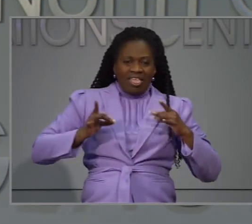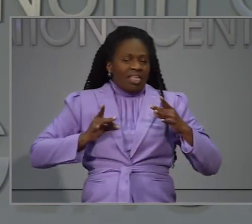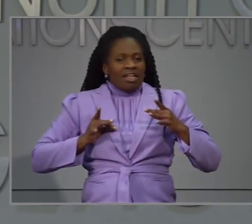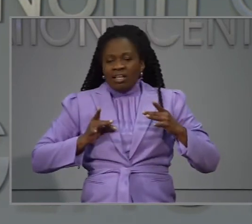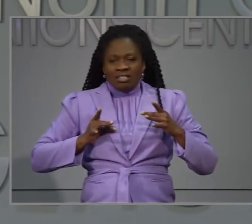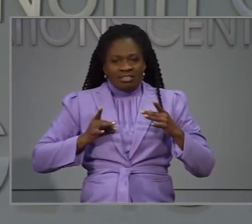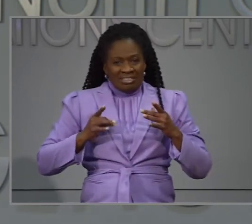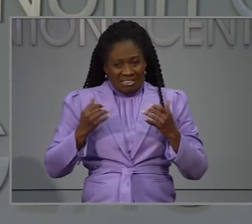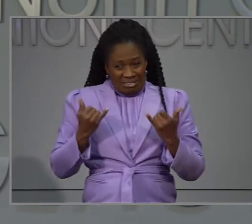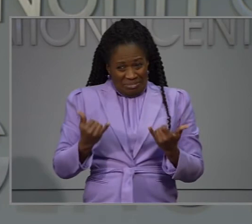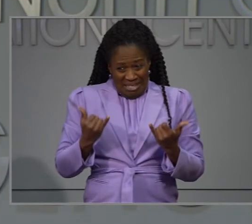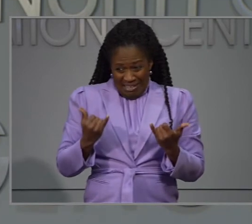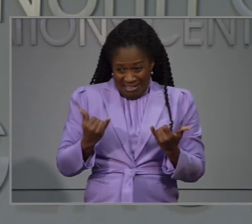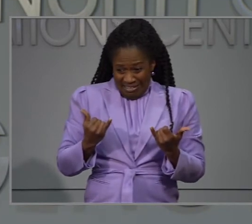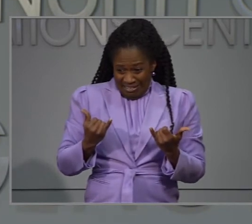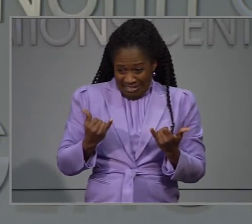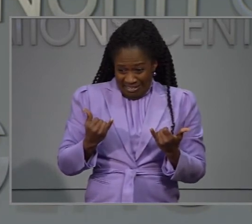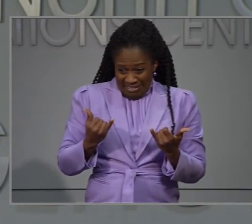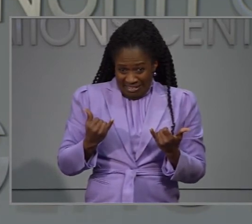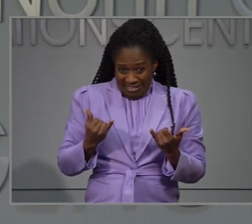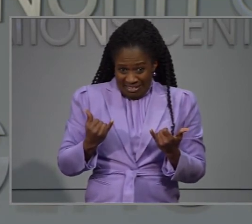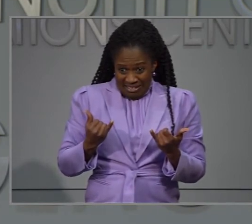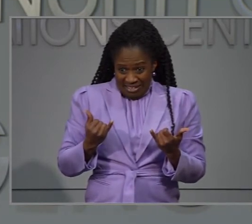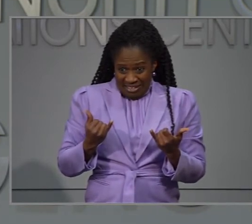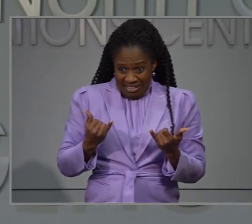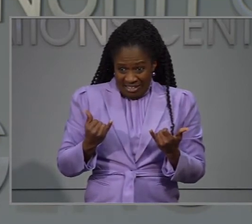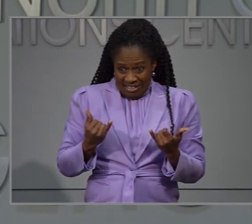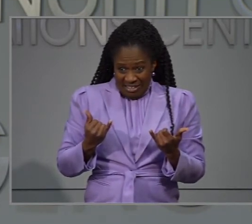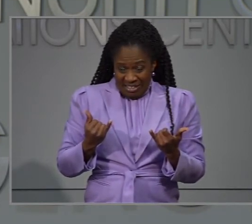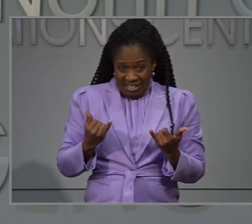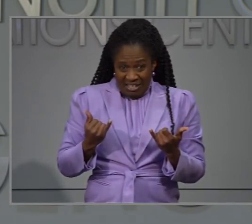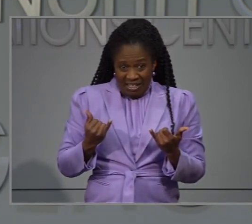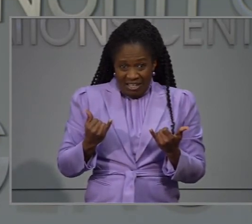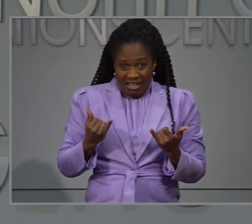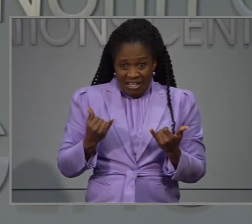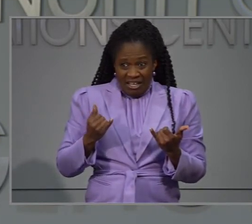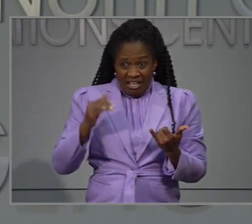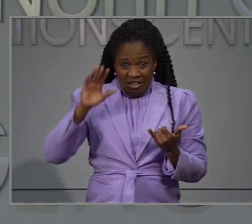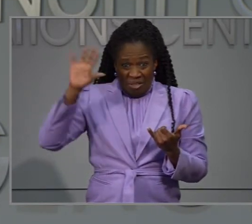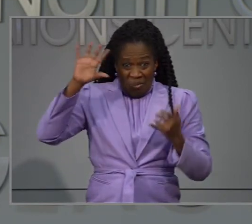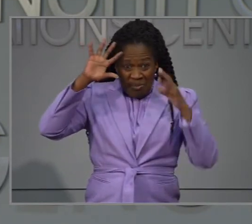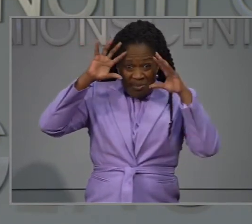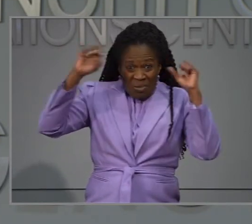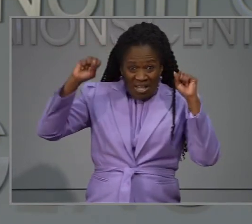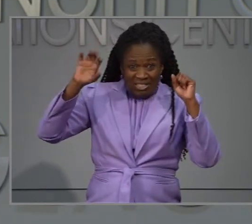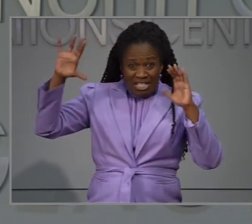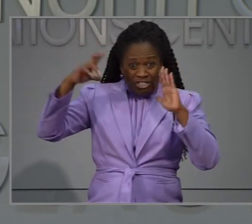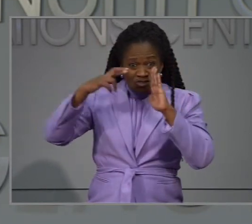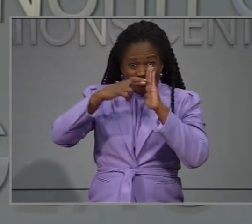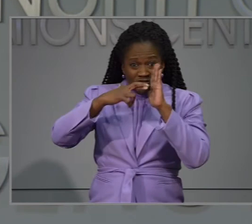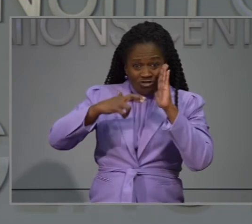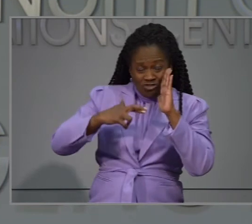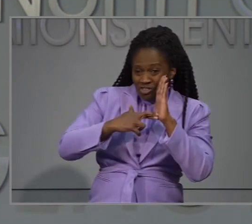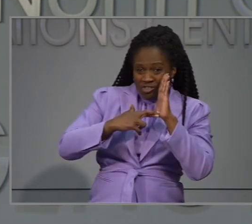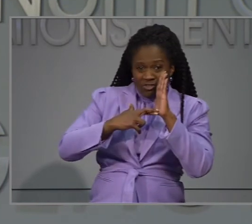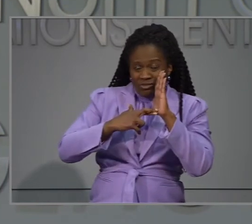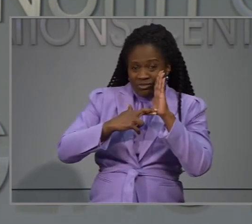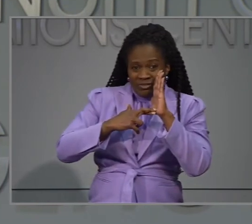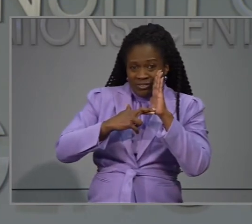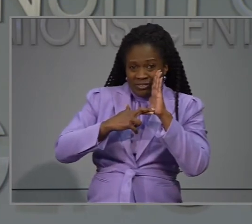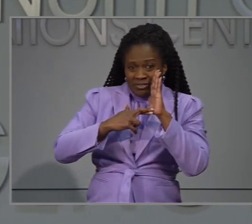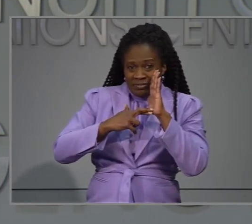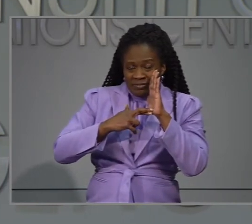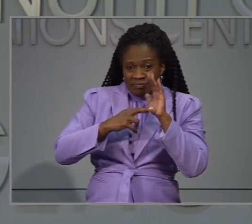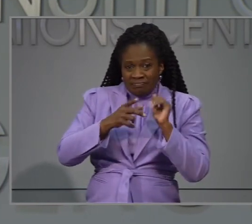especialmente en un momento cuando el plan presidente las líneas y de las guías